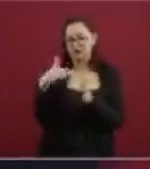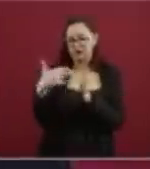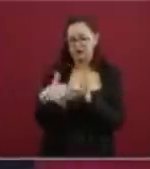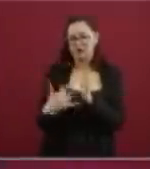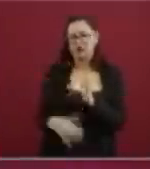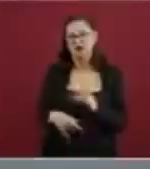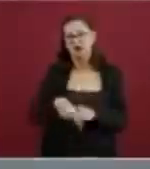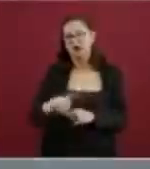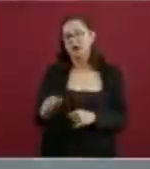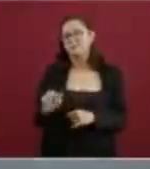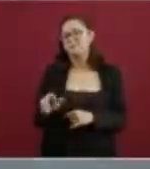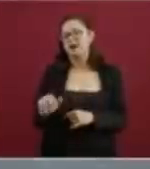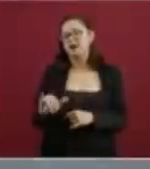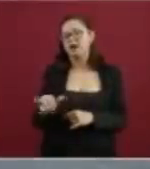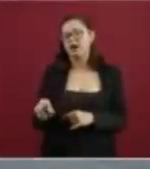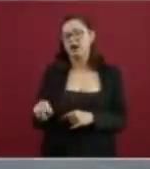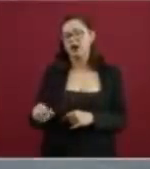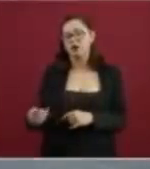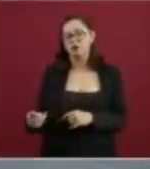Barajao,